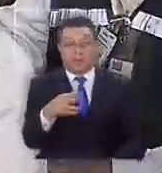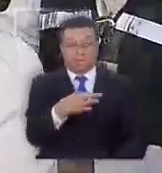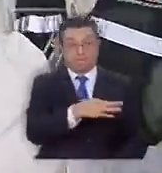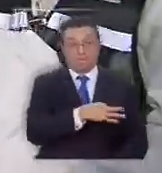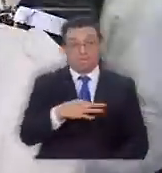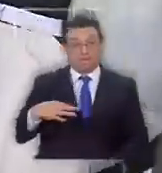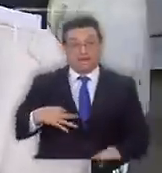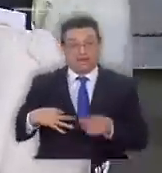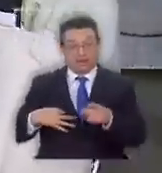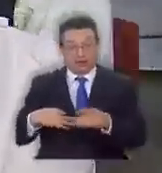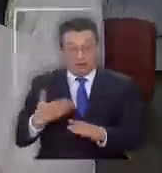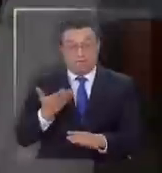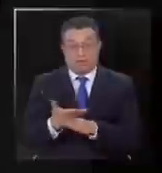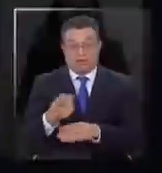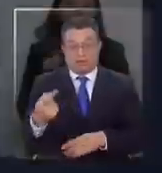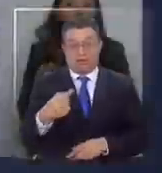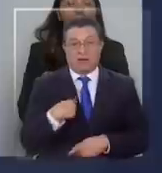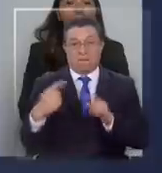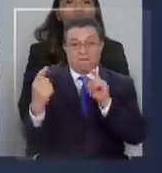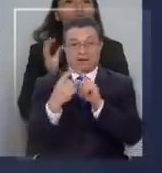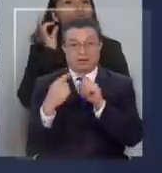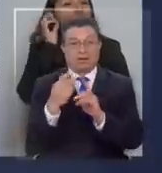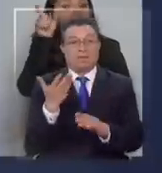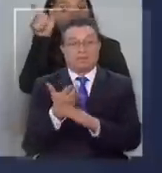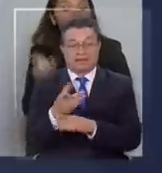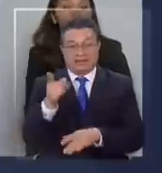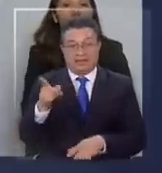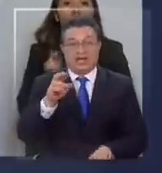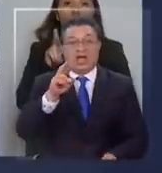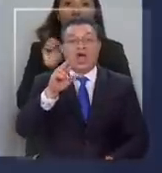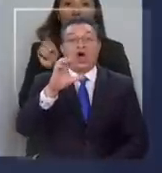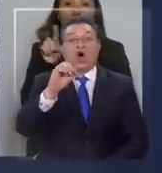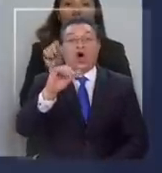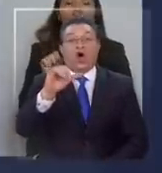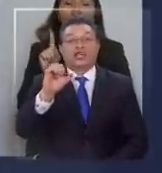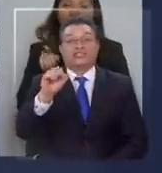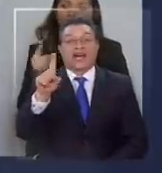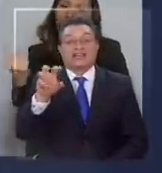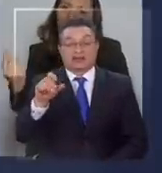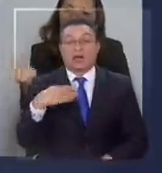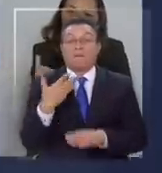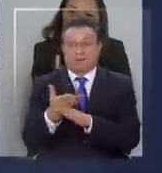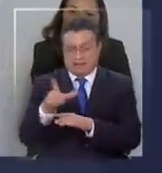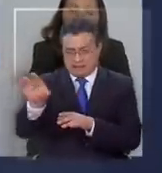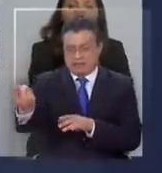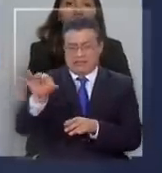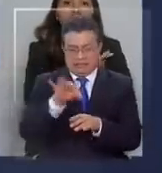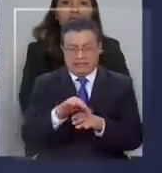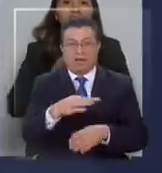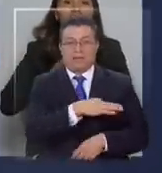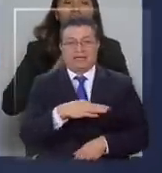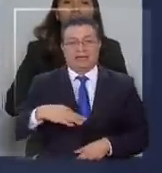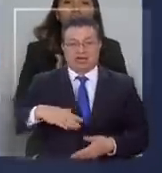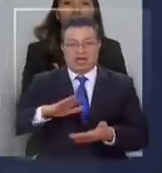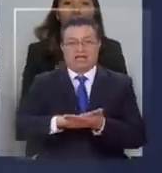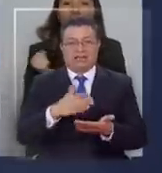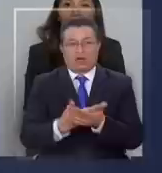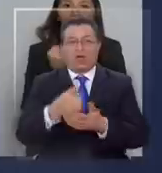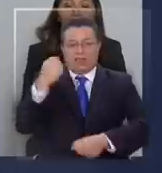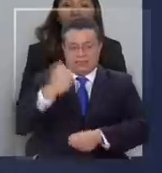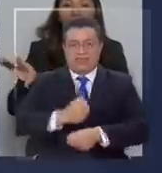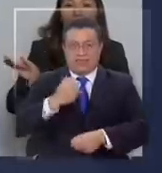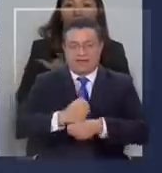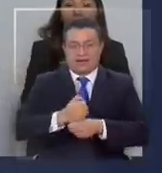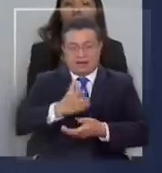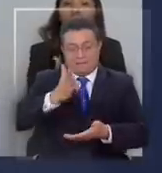ministro me ha pedido personalmente solicitarle a la señora Rosa Oyarce que se incorpore al Ministerio de Salud a trabajar